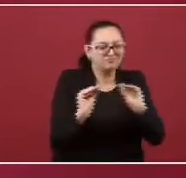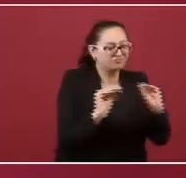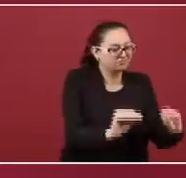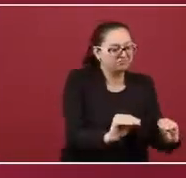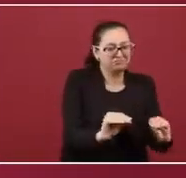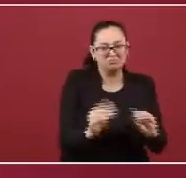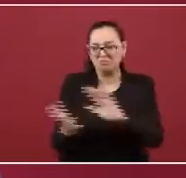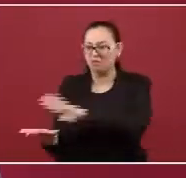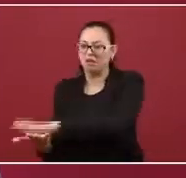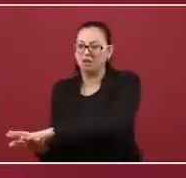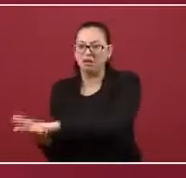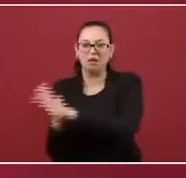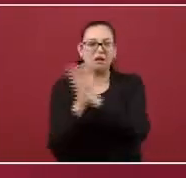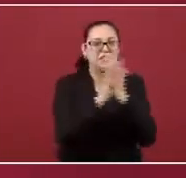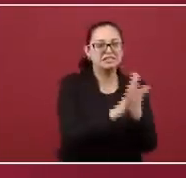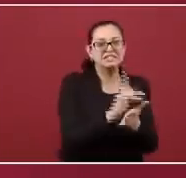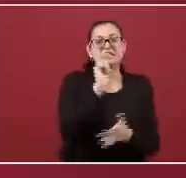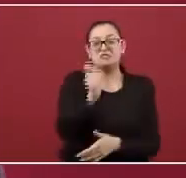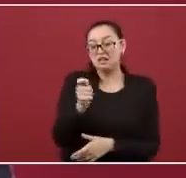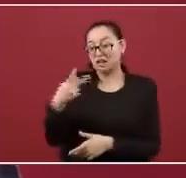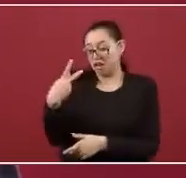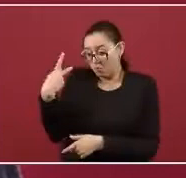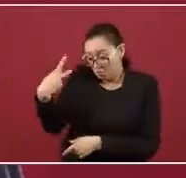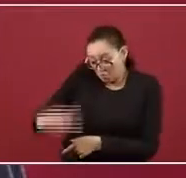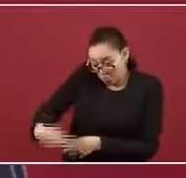convertir lo público en privado,